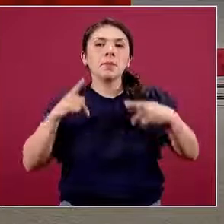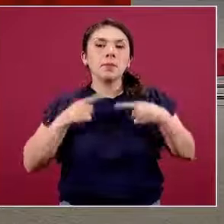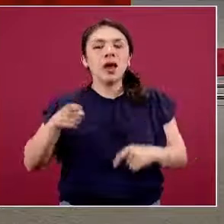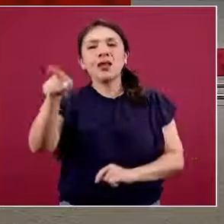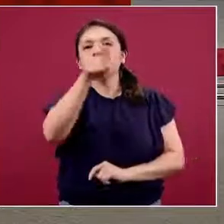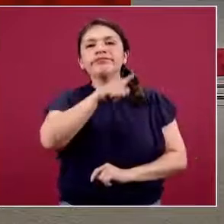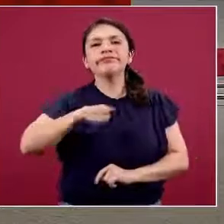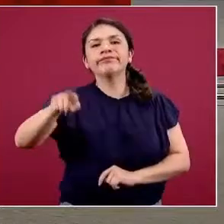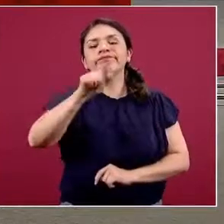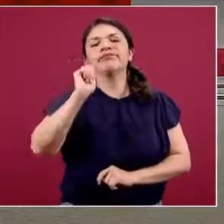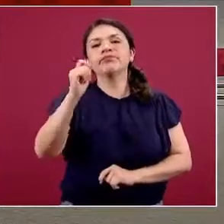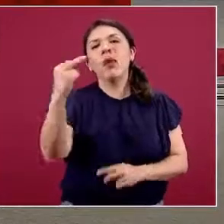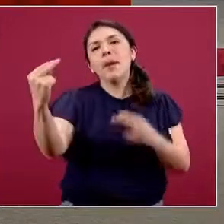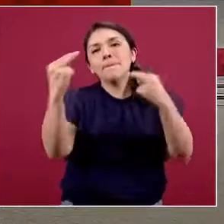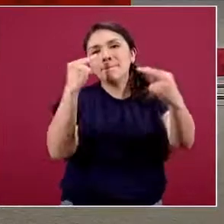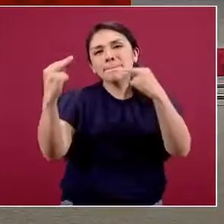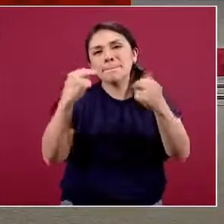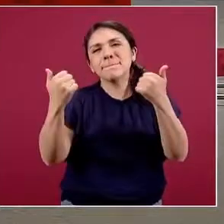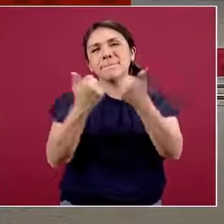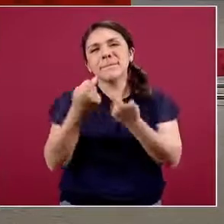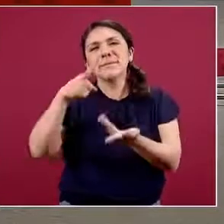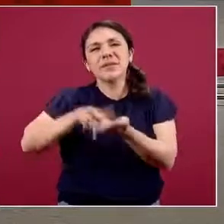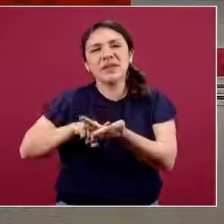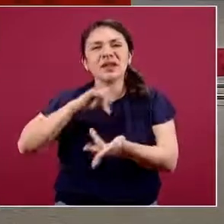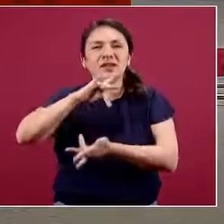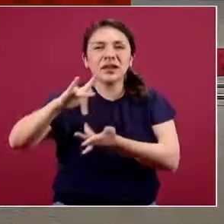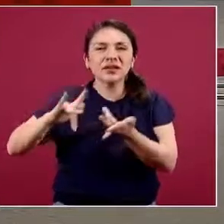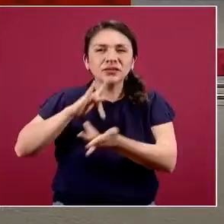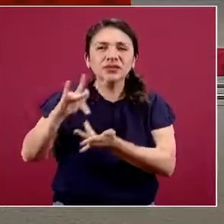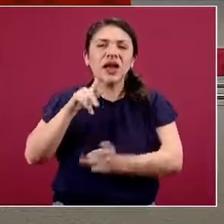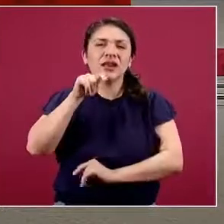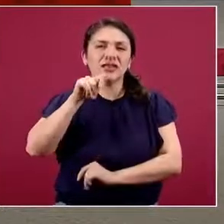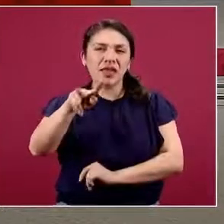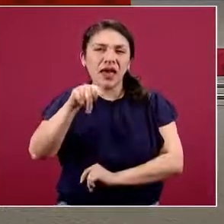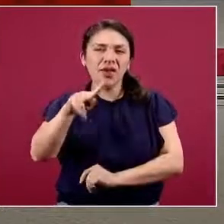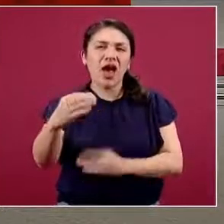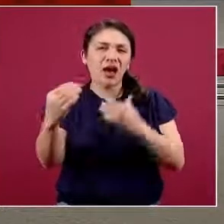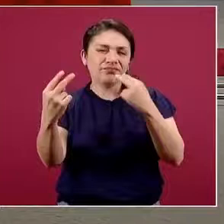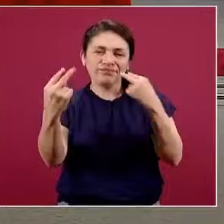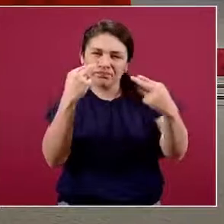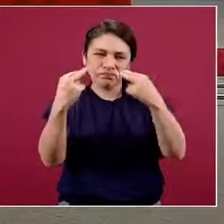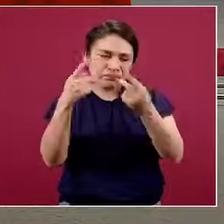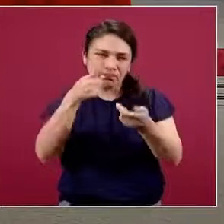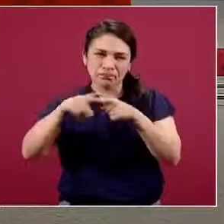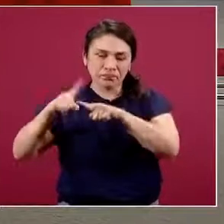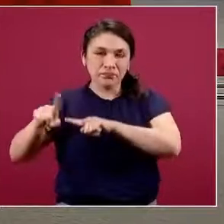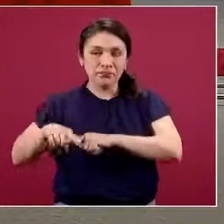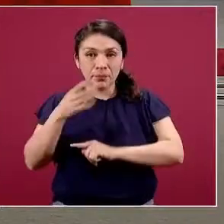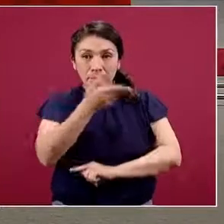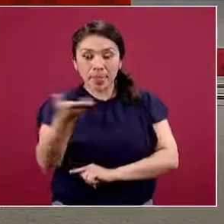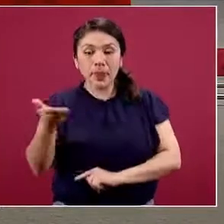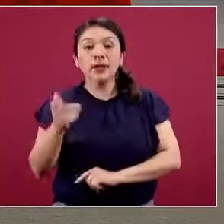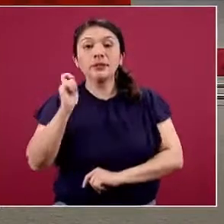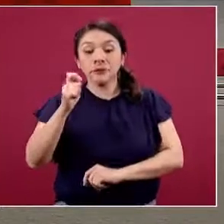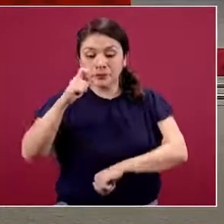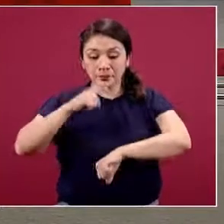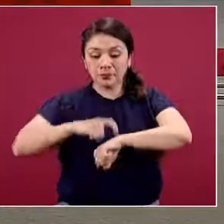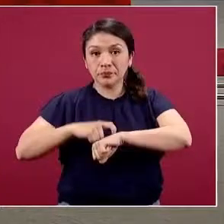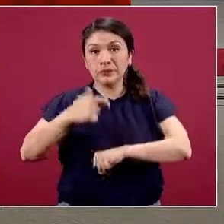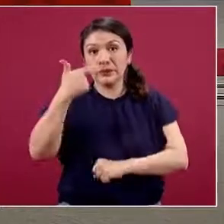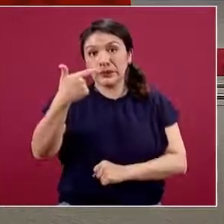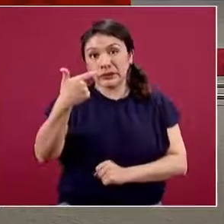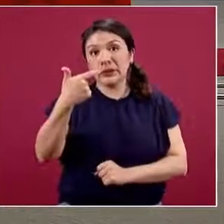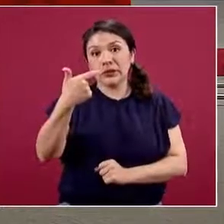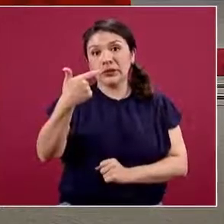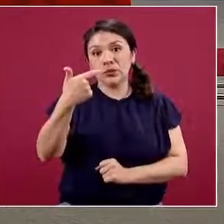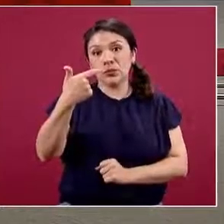que nos siguen por las diferentes vías y medios de comunicación. Son las 7 de